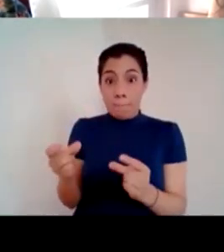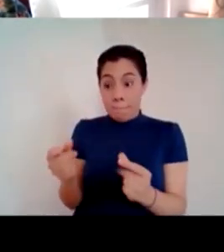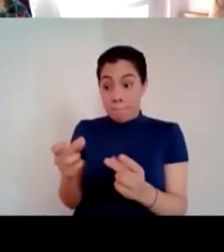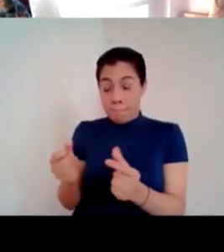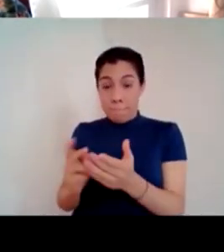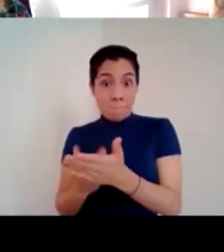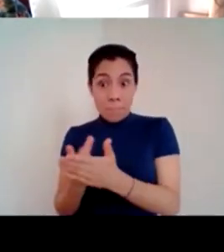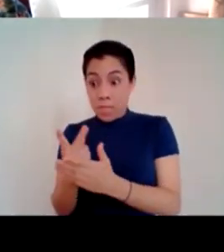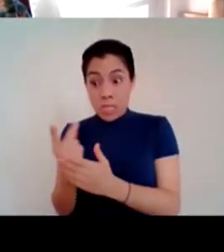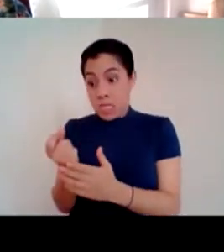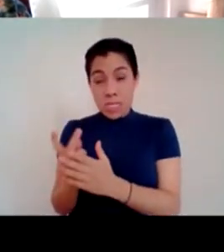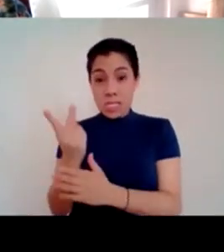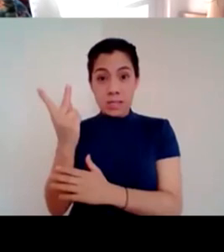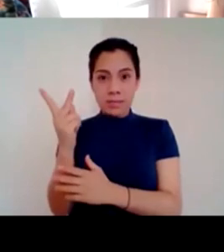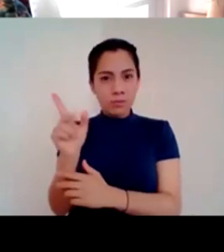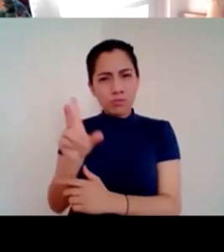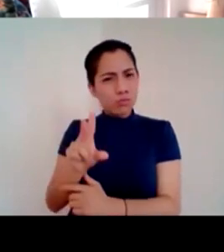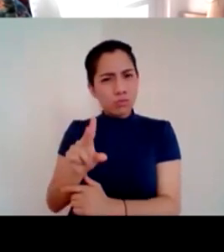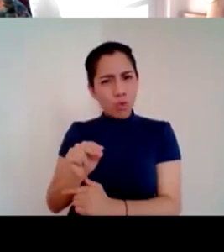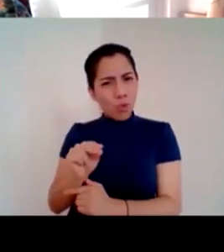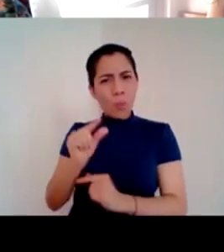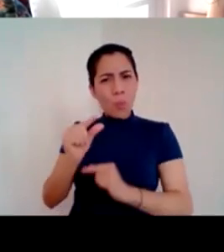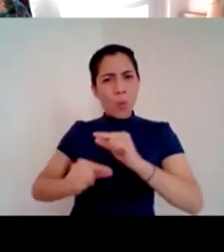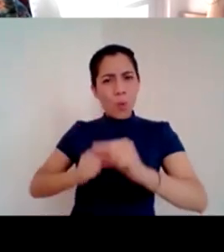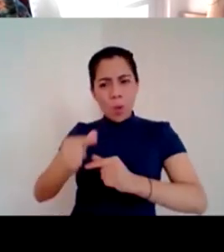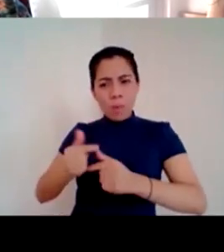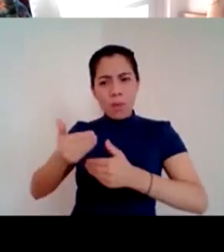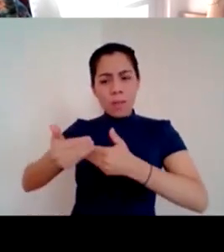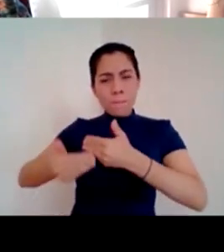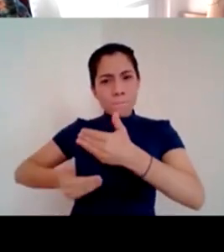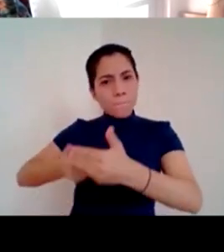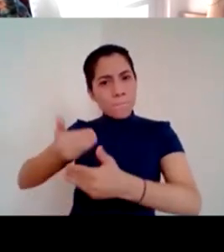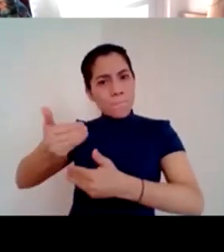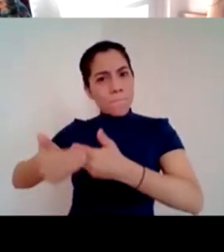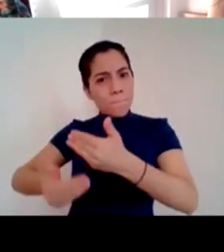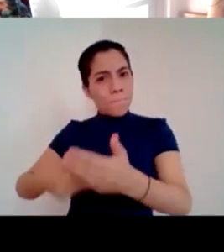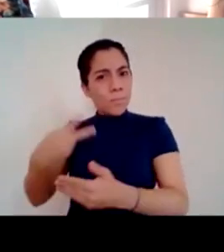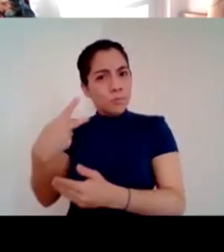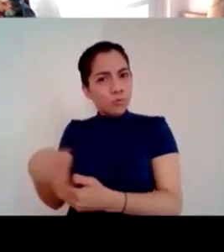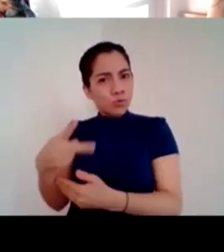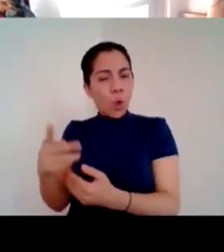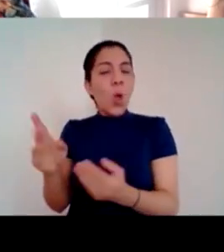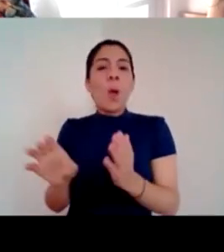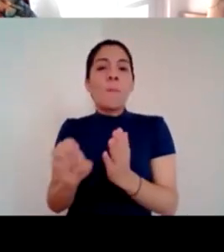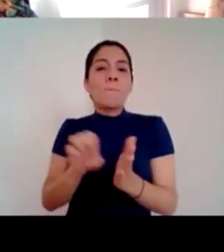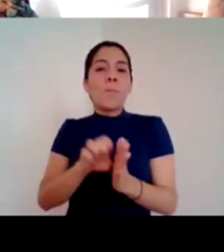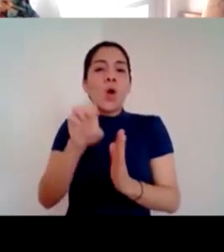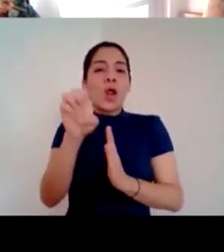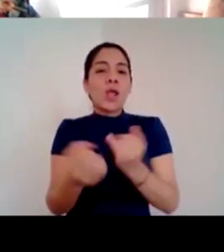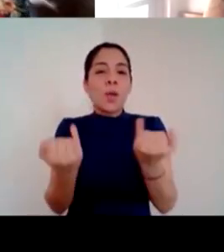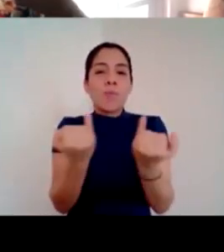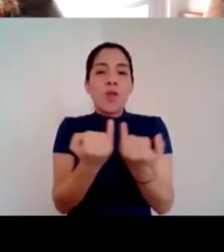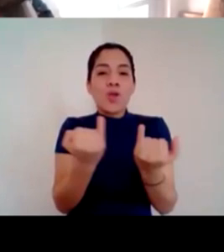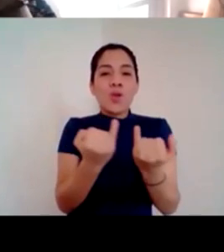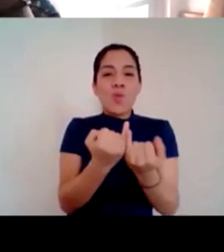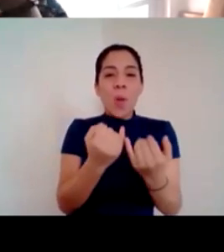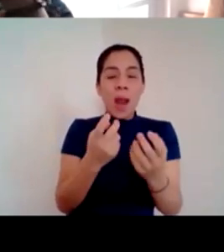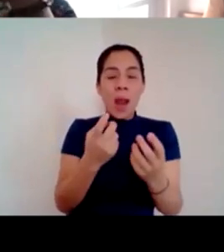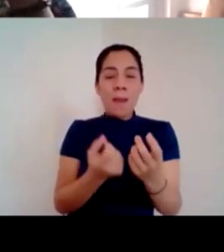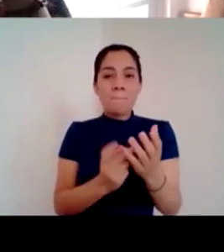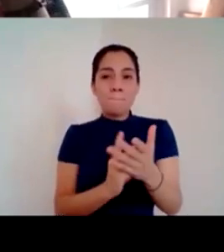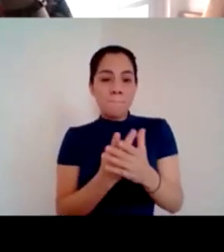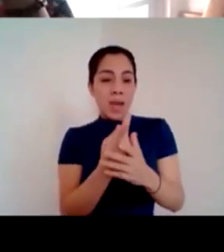es una especie es una especie utilizar transgénicos psicológicos por decirlo de una manera